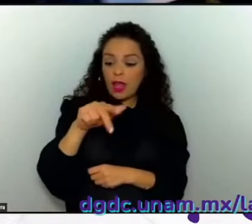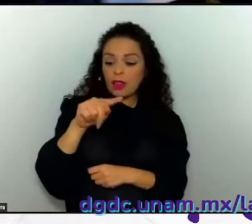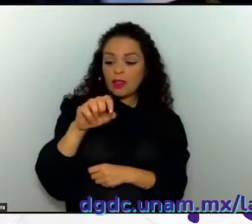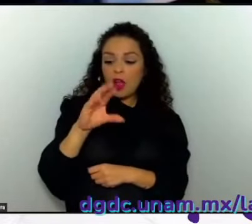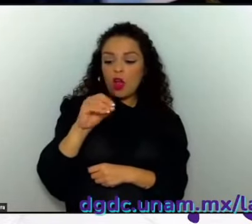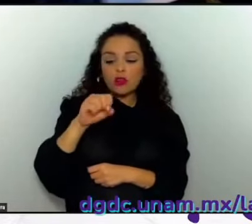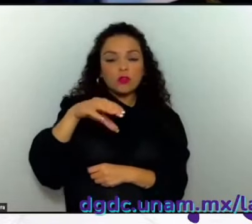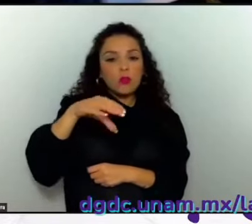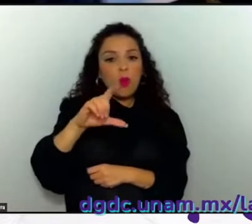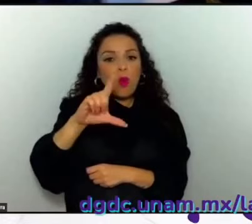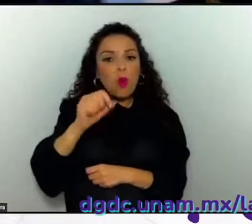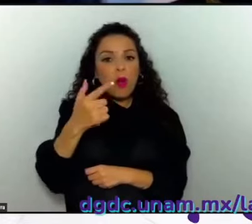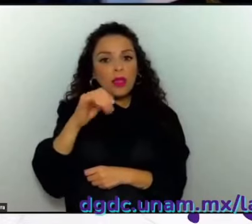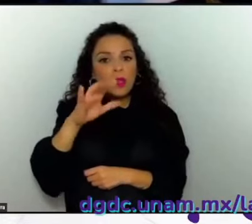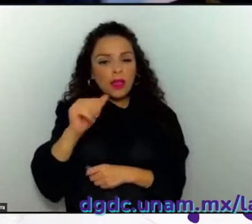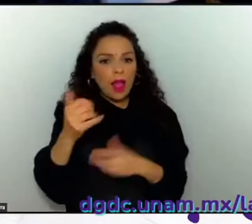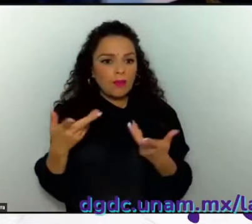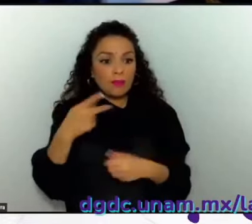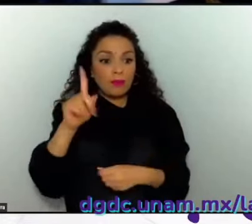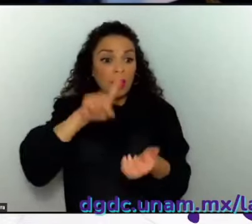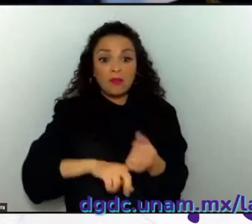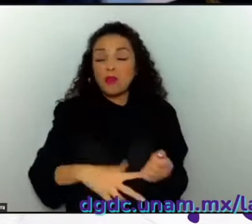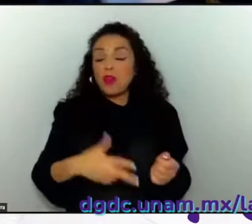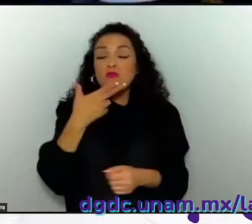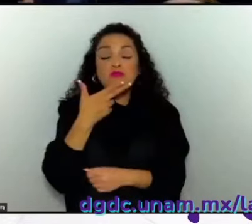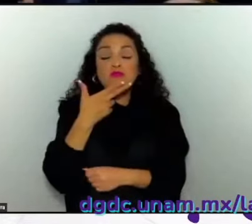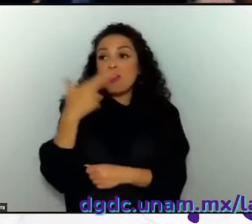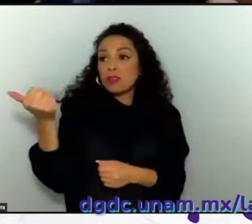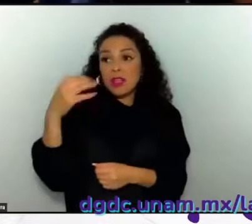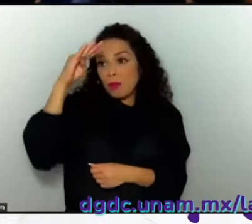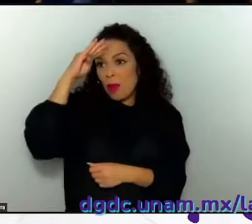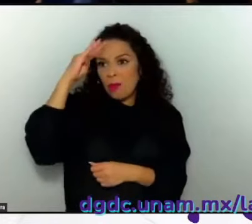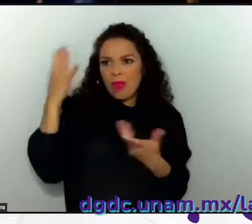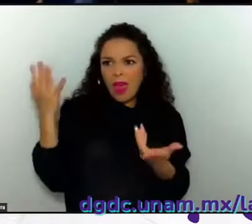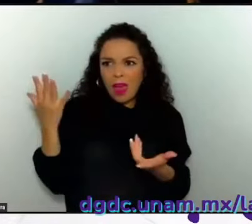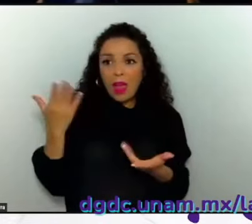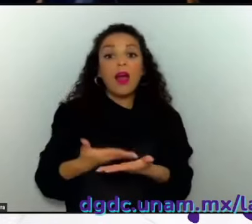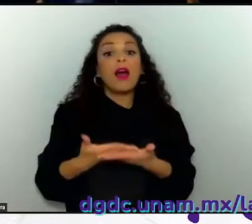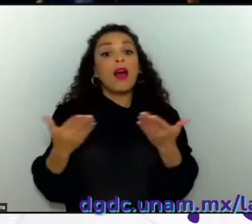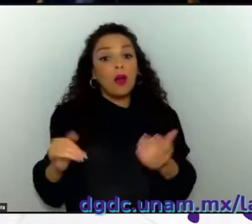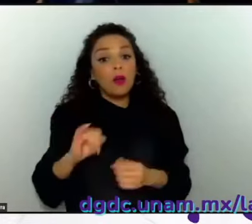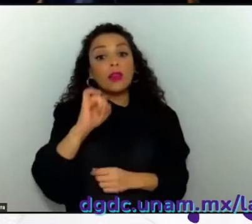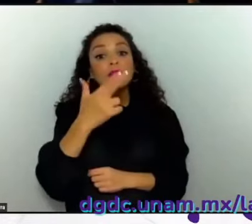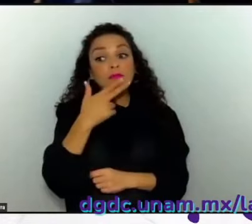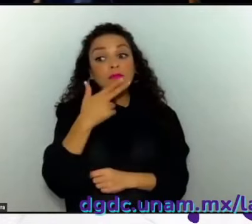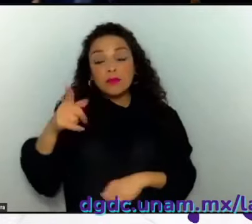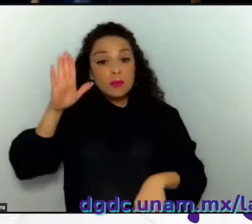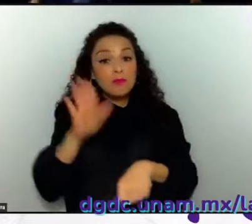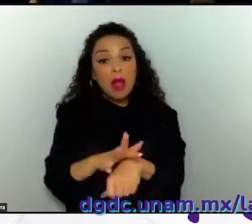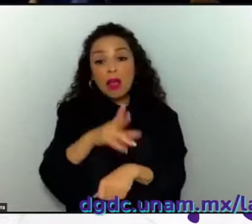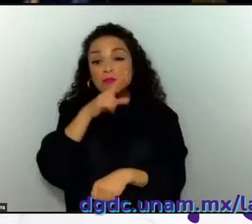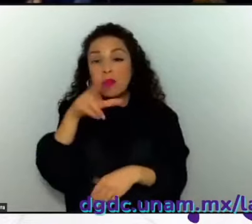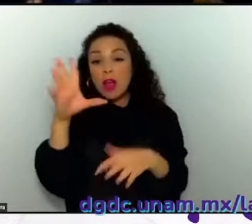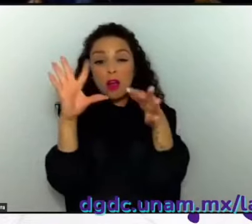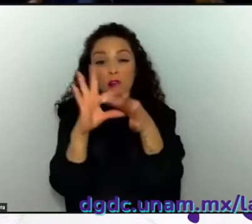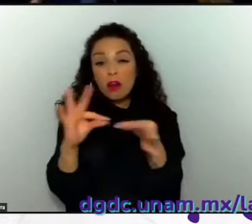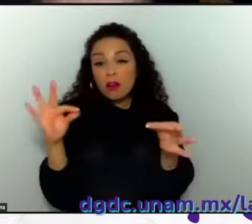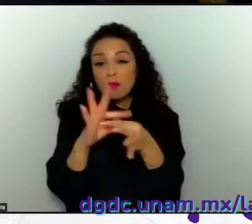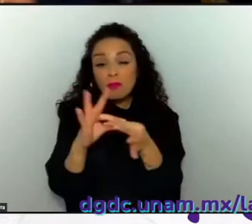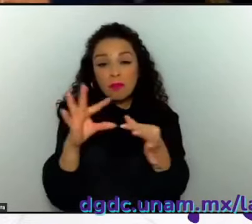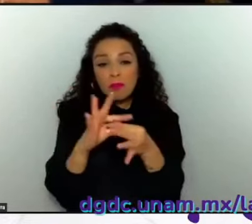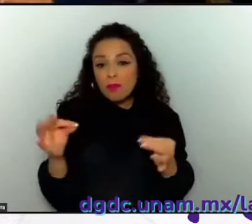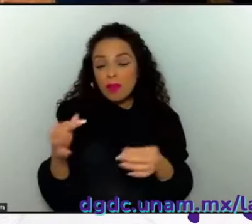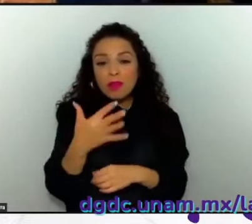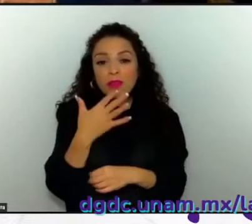inventar esa cosa porque no servía para nada. Bueno, hoy en día creemos que esa constante cosmológica de Einstein es la mejor explicación, o la más simple explicación para la